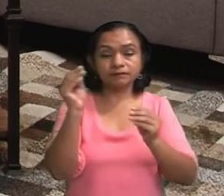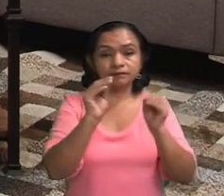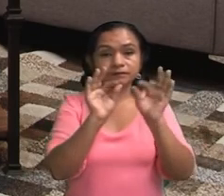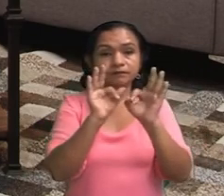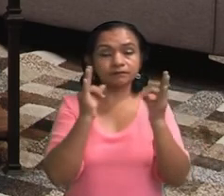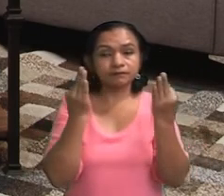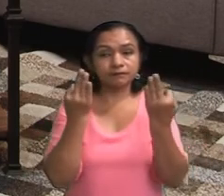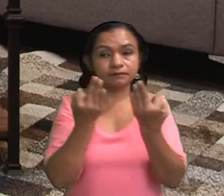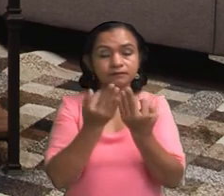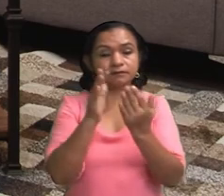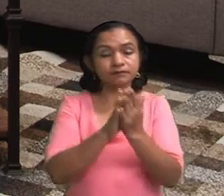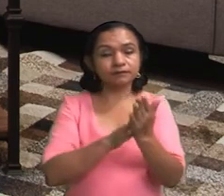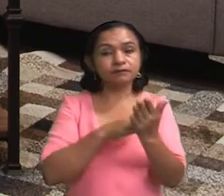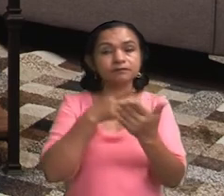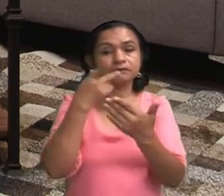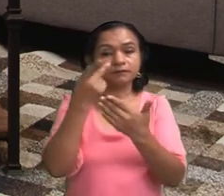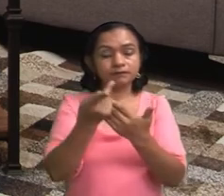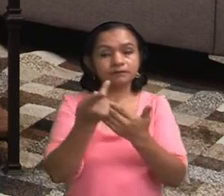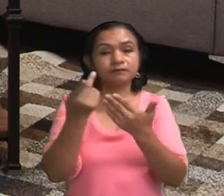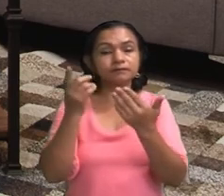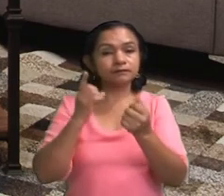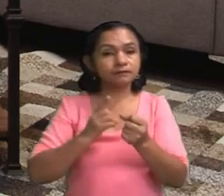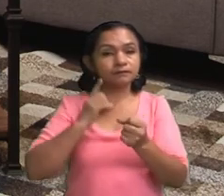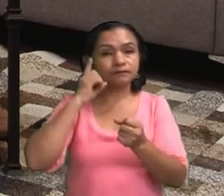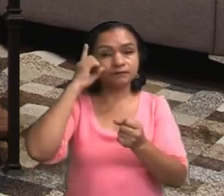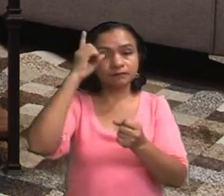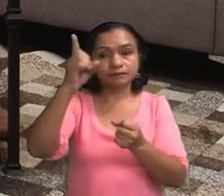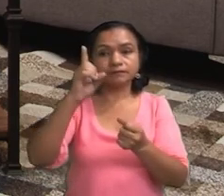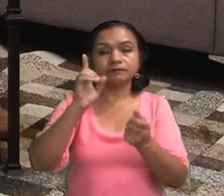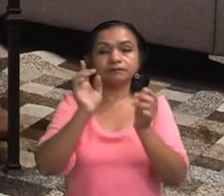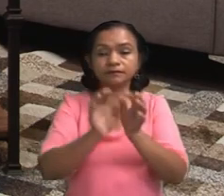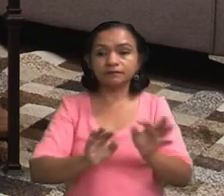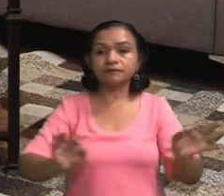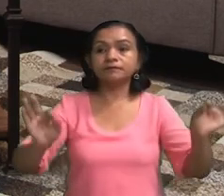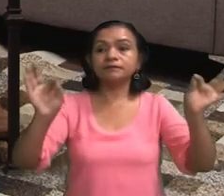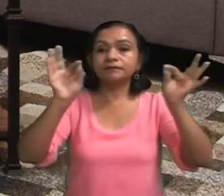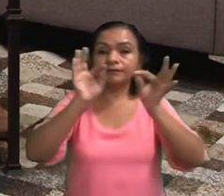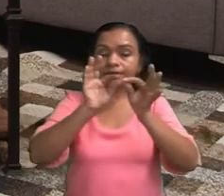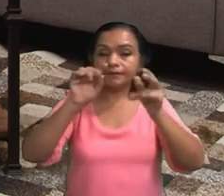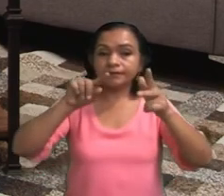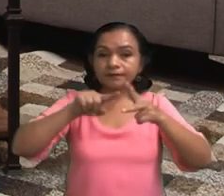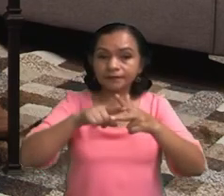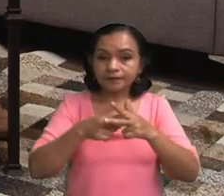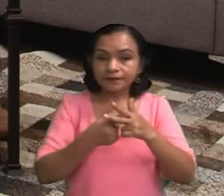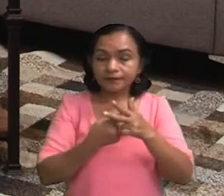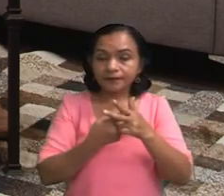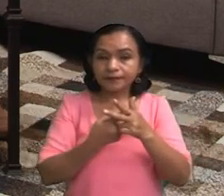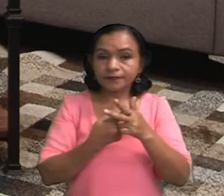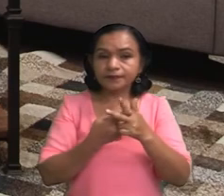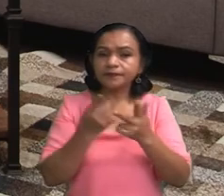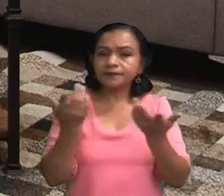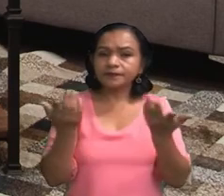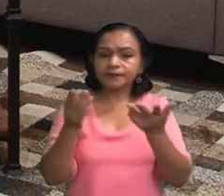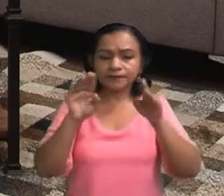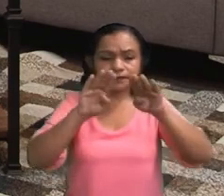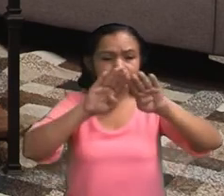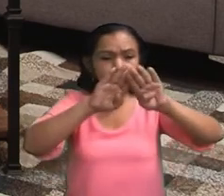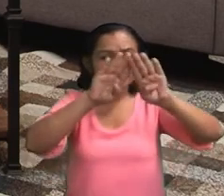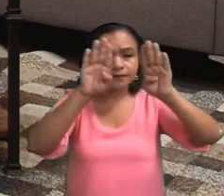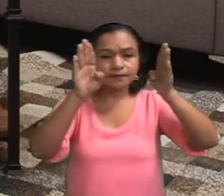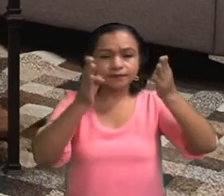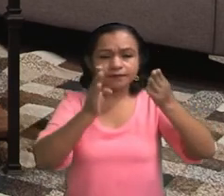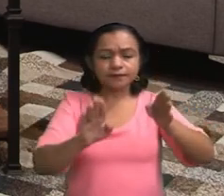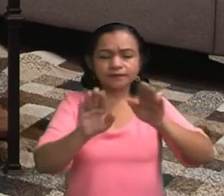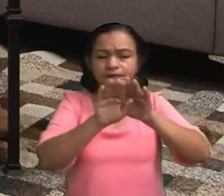claro, los programas que se han desarrollado, la transformación, importantísimo, a partir precisamente de que la mujer ha tenido